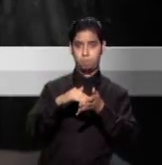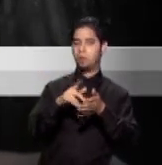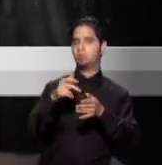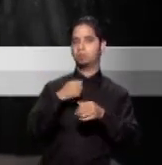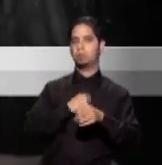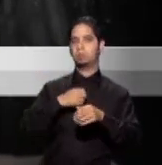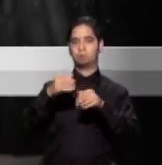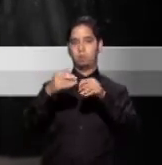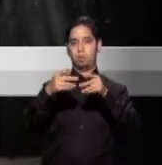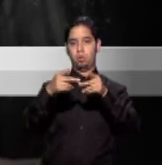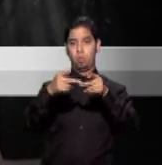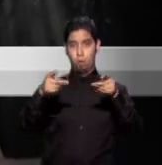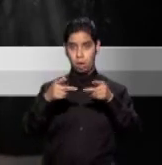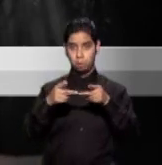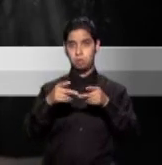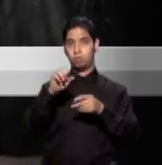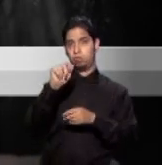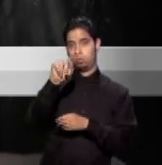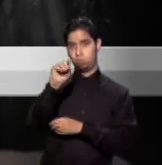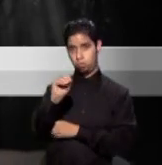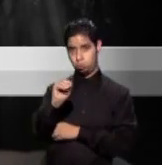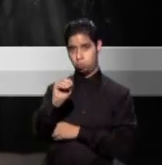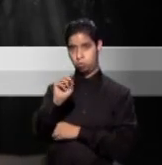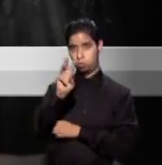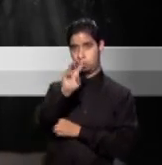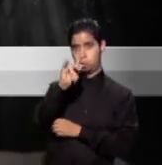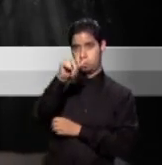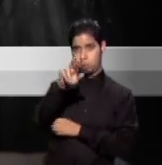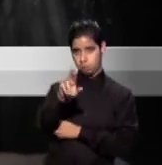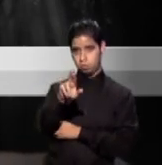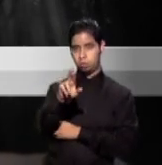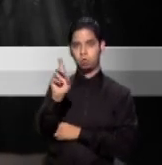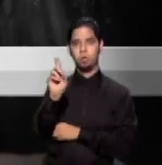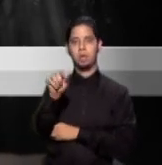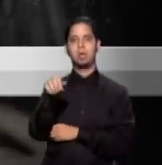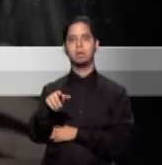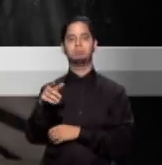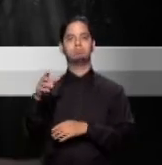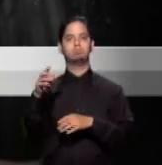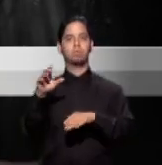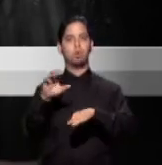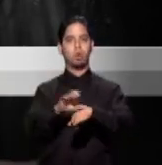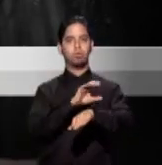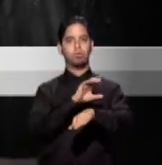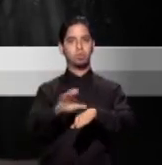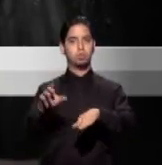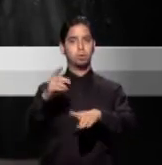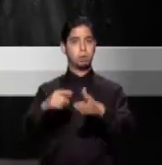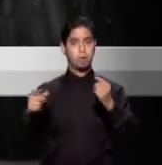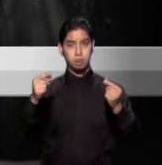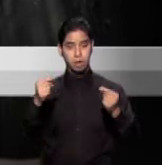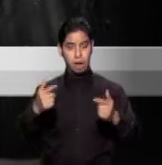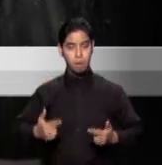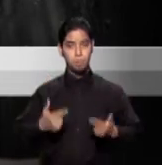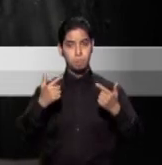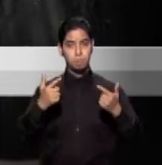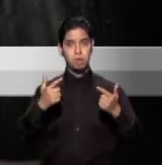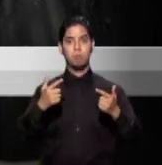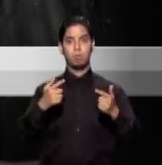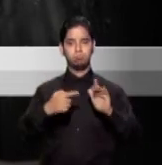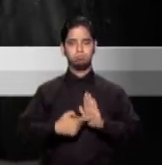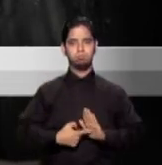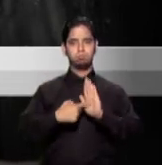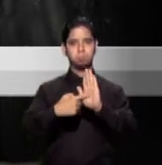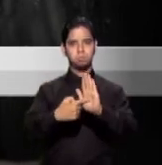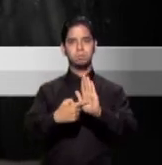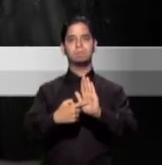habían conciertos hace unos cuantos años, y transmitir en vivo para el pueblo de Puerto Rico, para